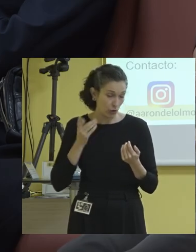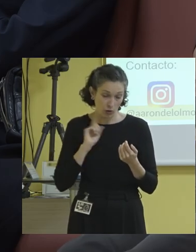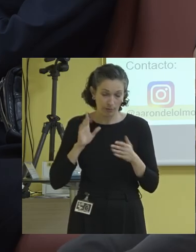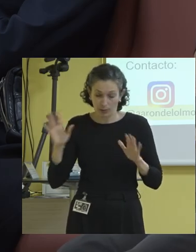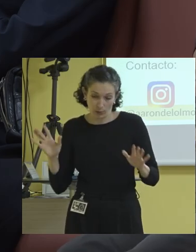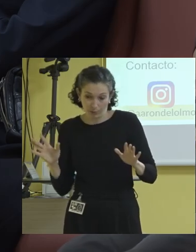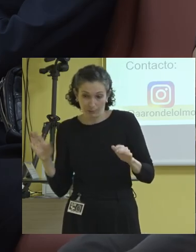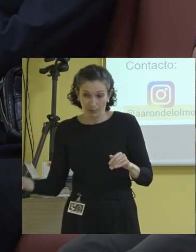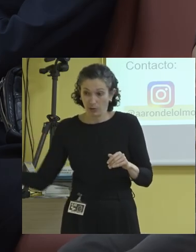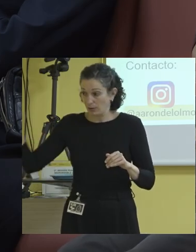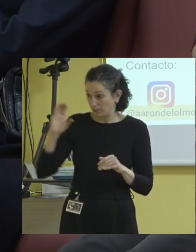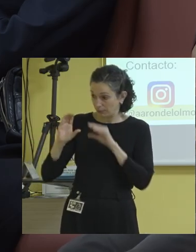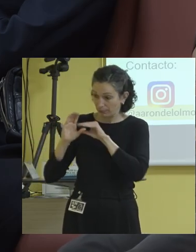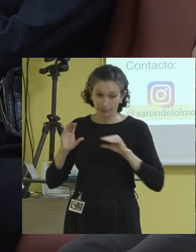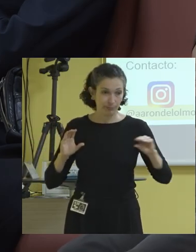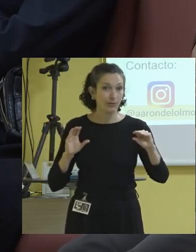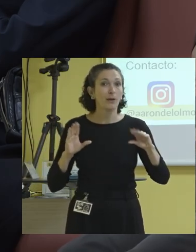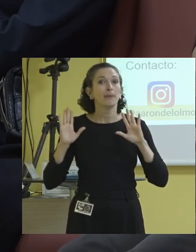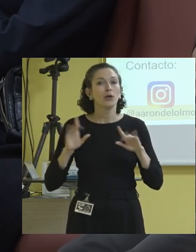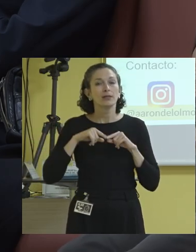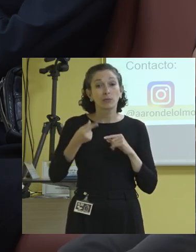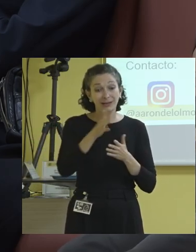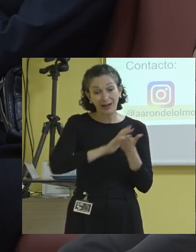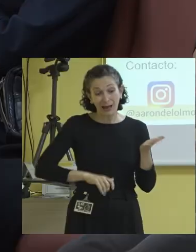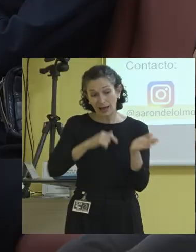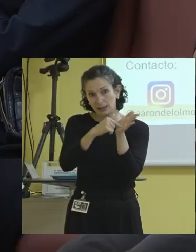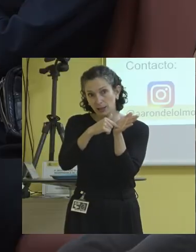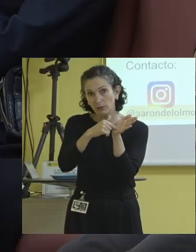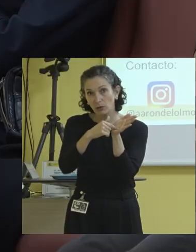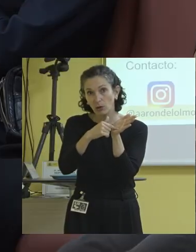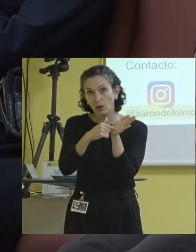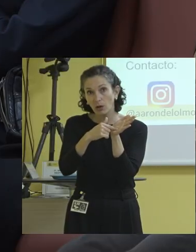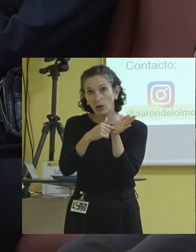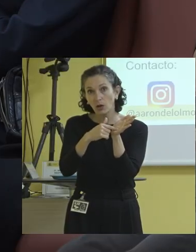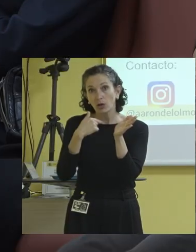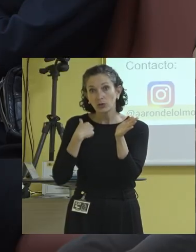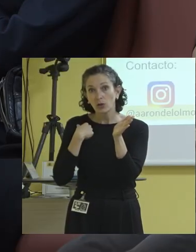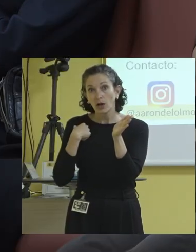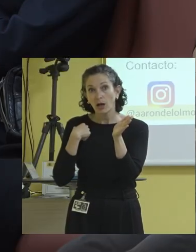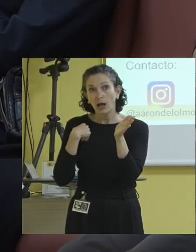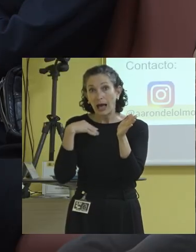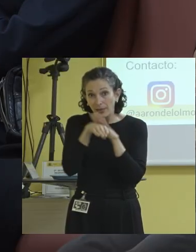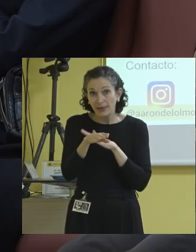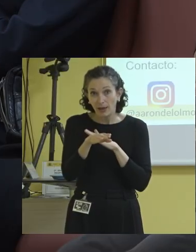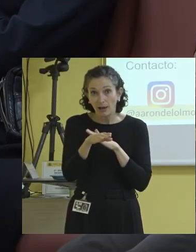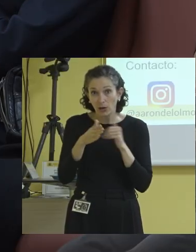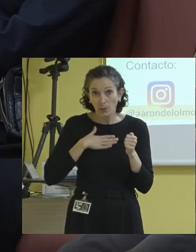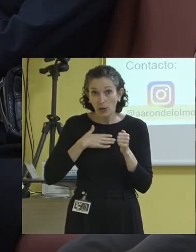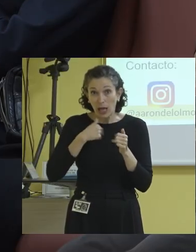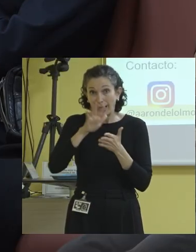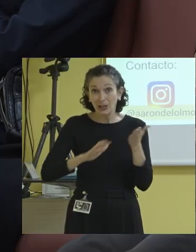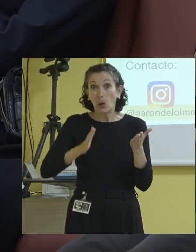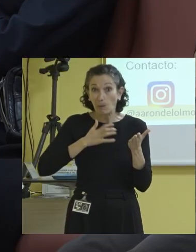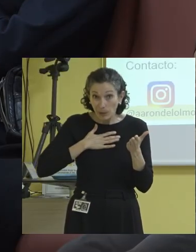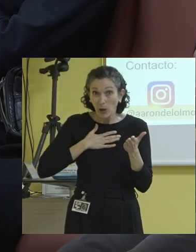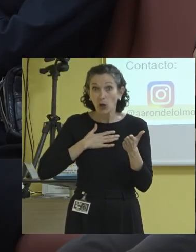pero de la financiación que nos dan, pero es que después ese artículo no lo tengo bajo acceso, no puedo acceder a mi propio artículo, tengo que